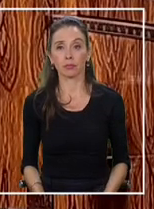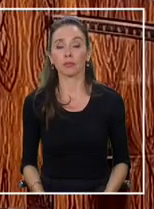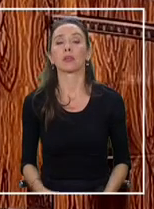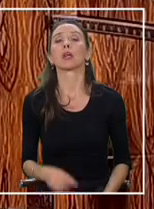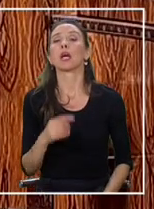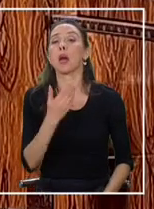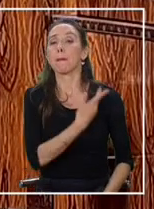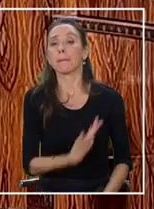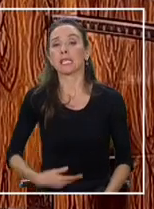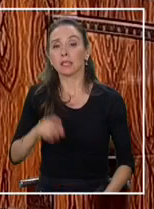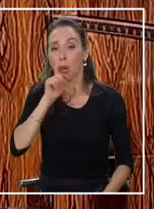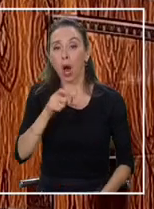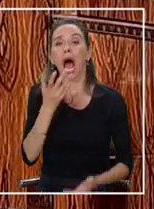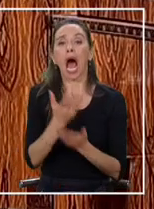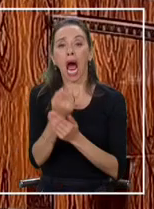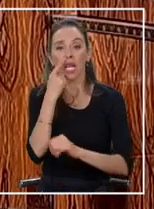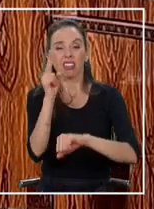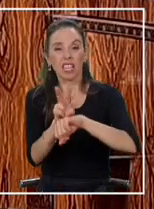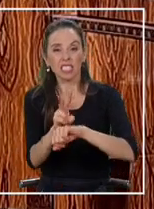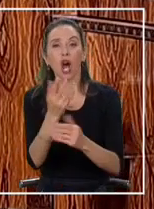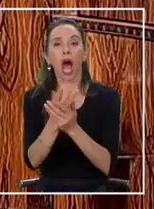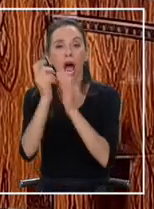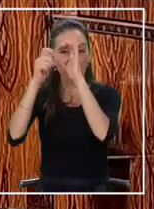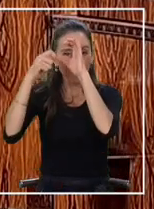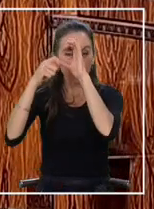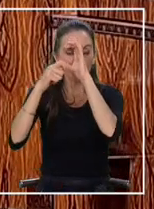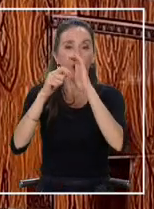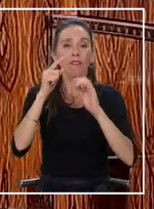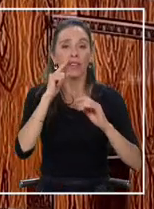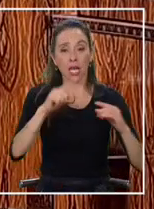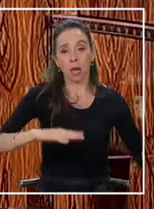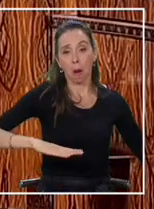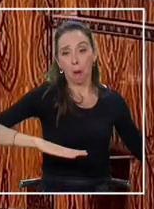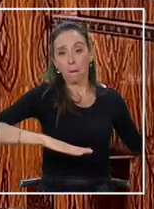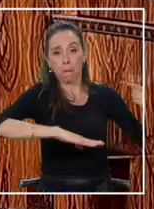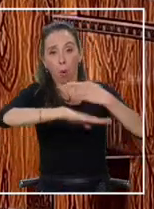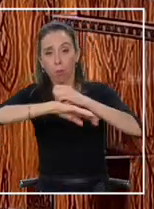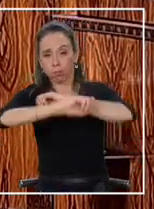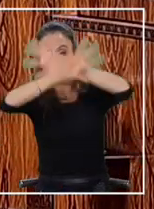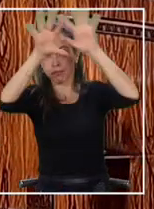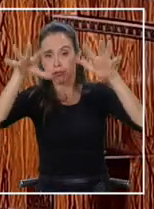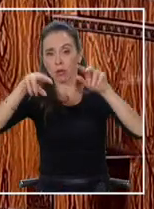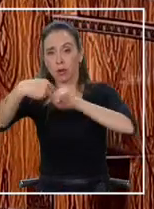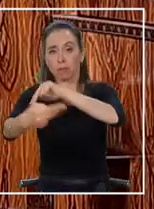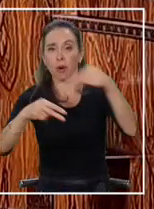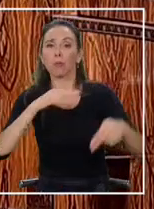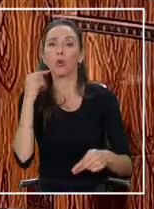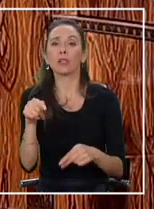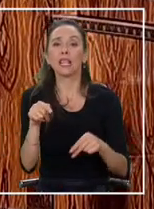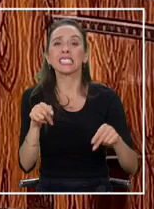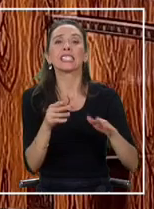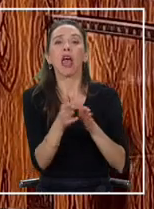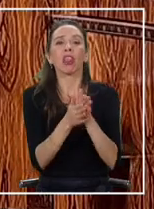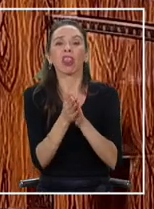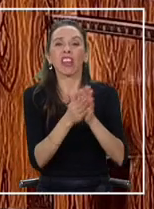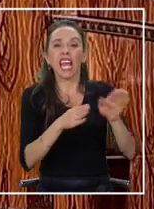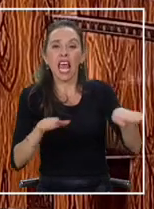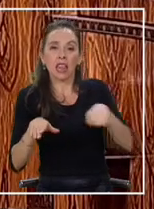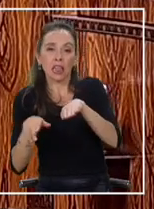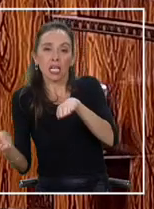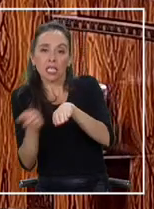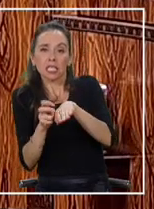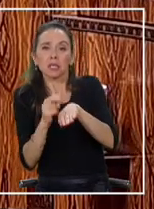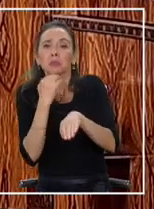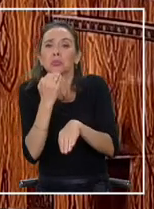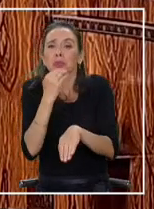Hay testigos, hay videos, hay restos de los misiles y gente muerta. Esta es solo una estación de trenes, solo una ciudad común en